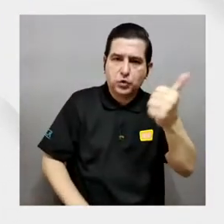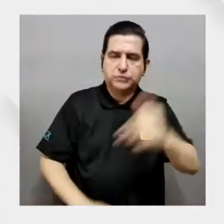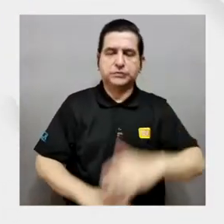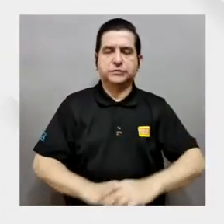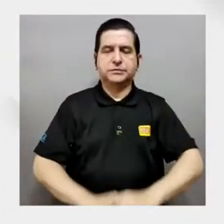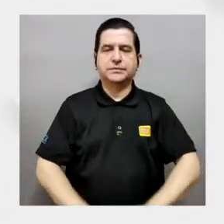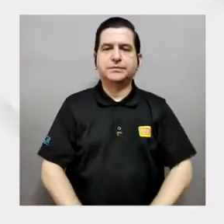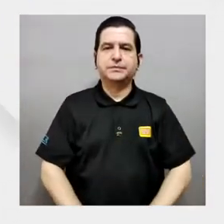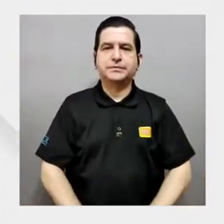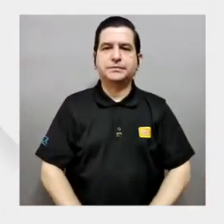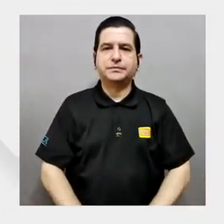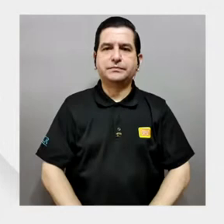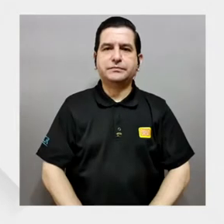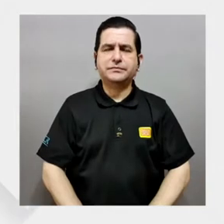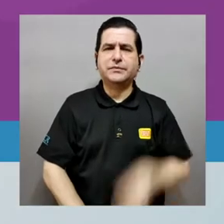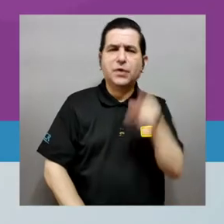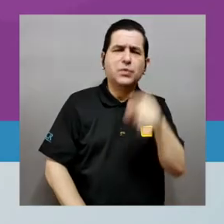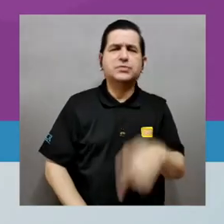y otros.